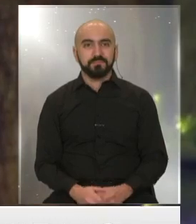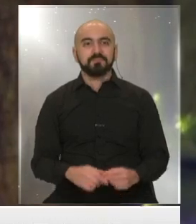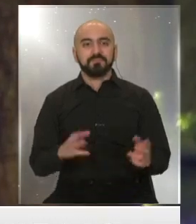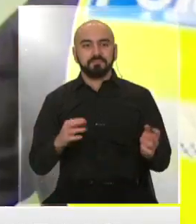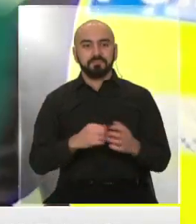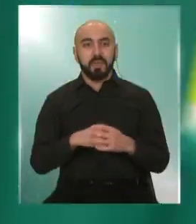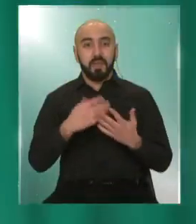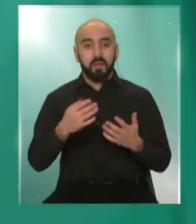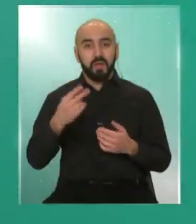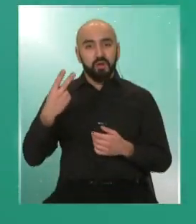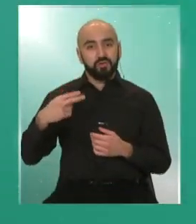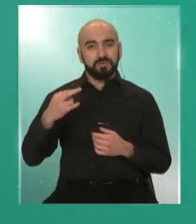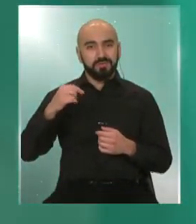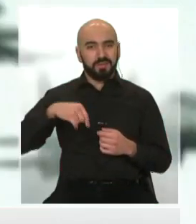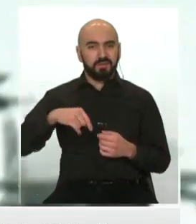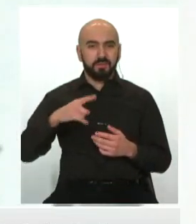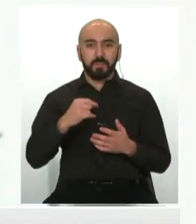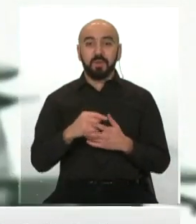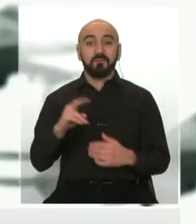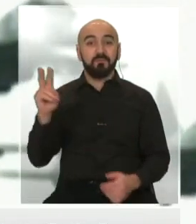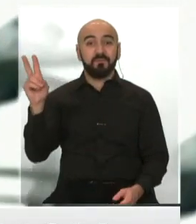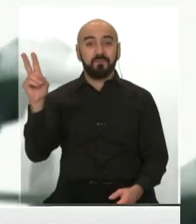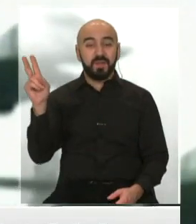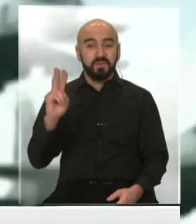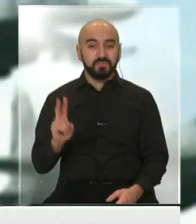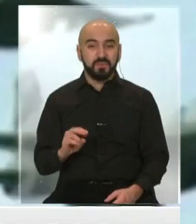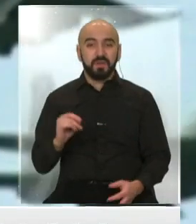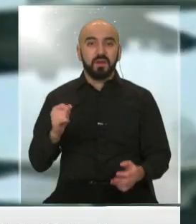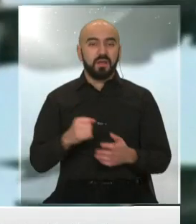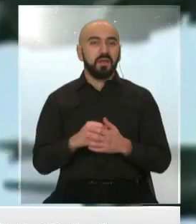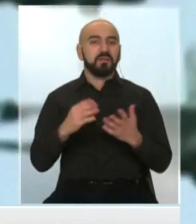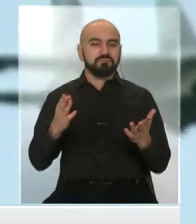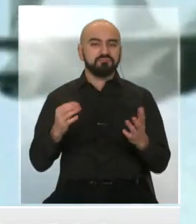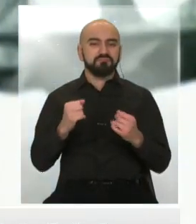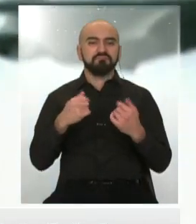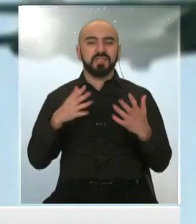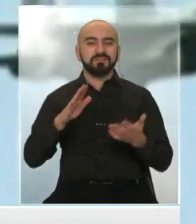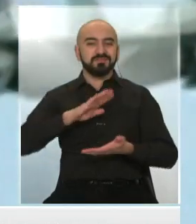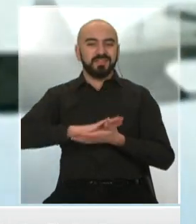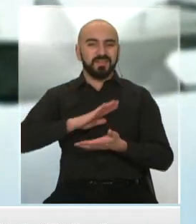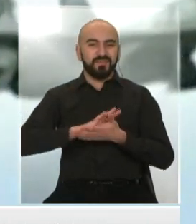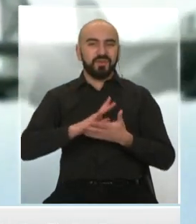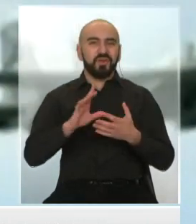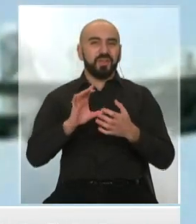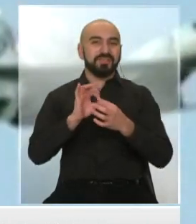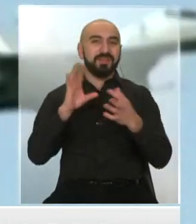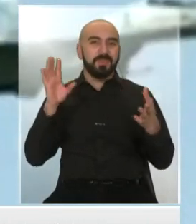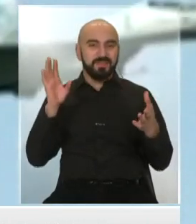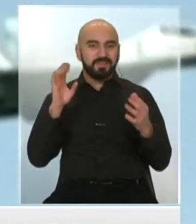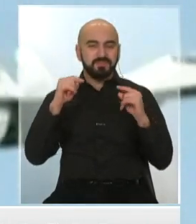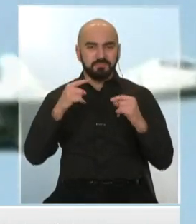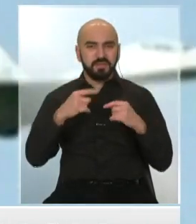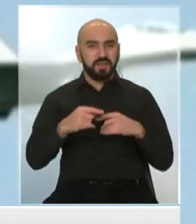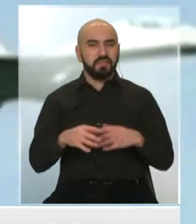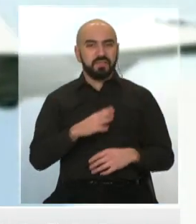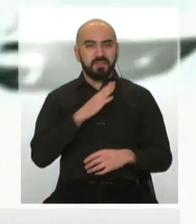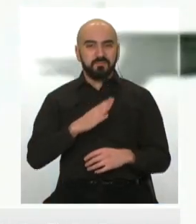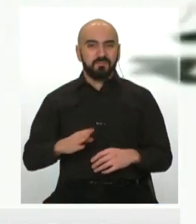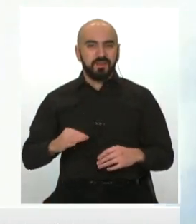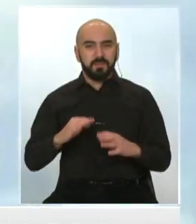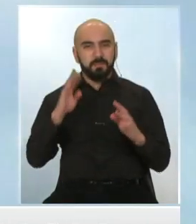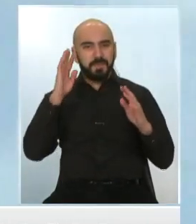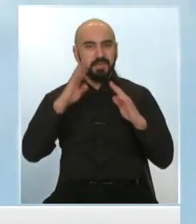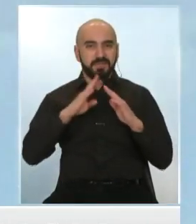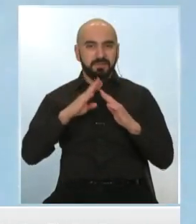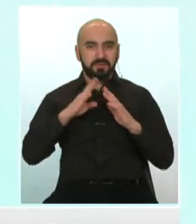Noticias de nuestra región, Venezuela conmemoró 209 años de su independencia con este gran desfile militar que contó, por supuesto,